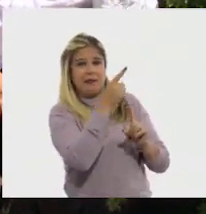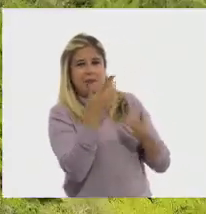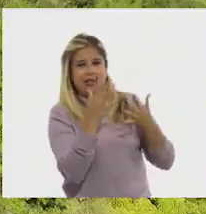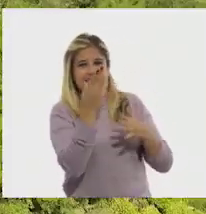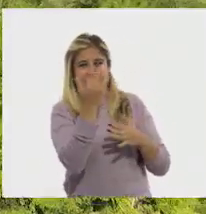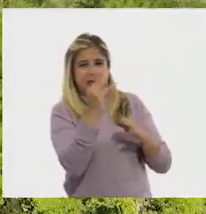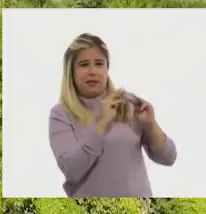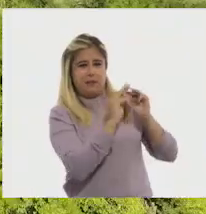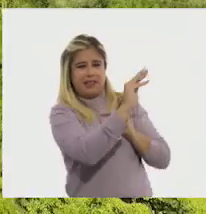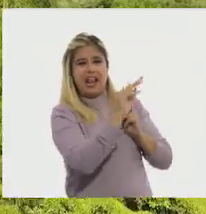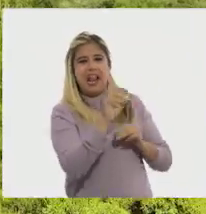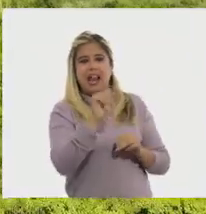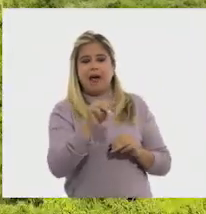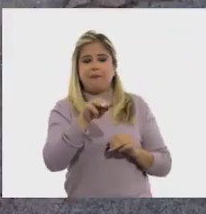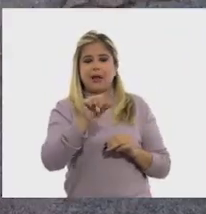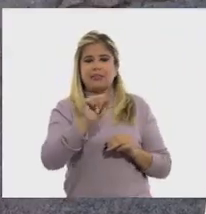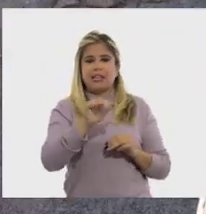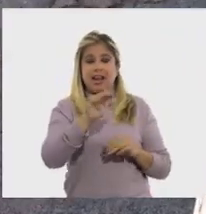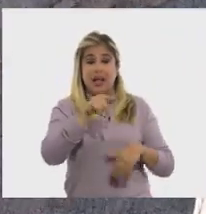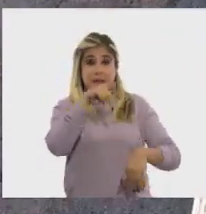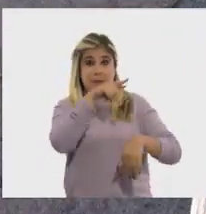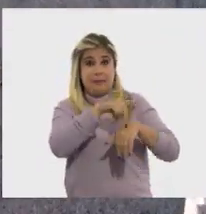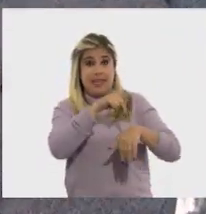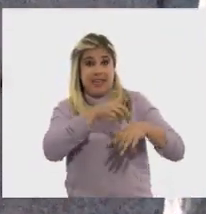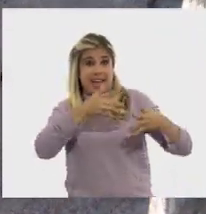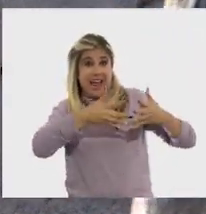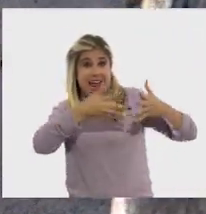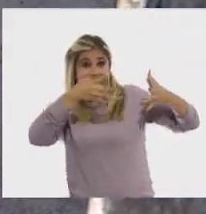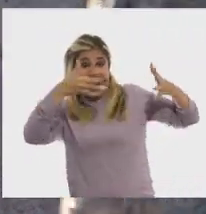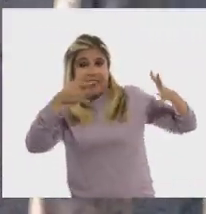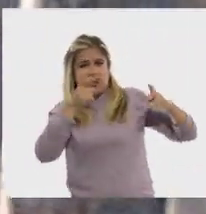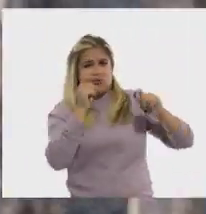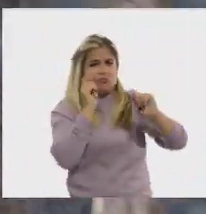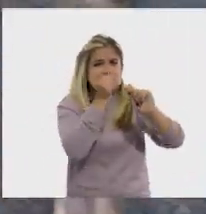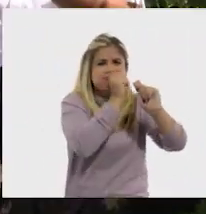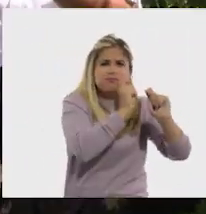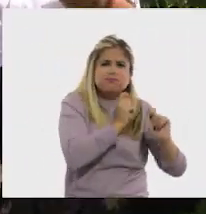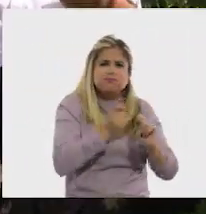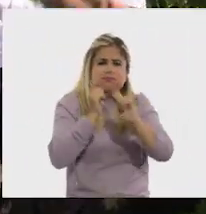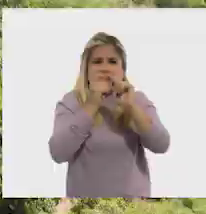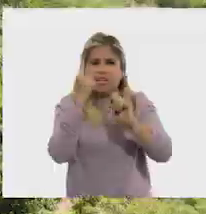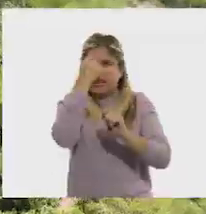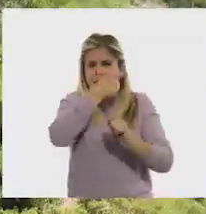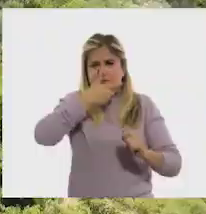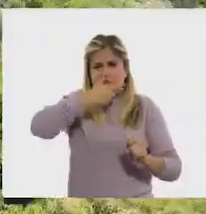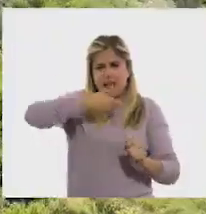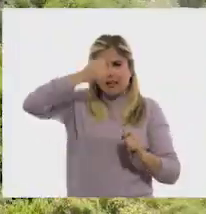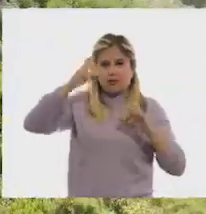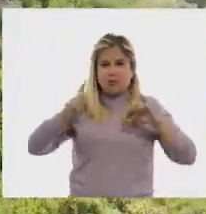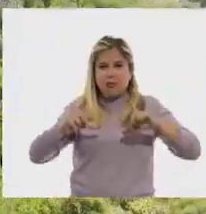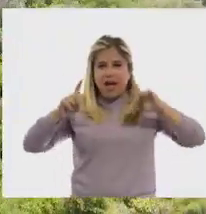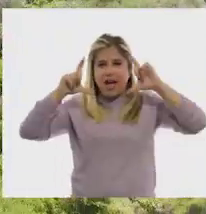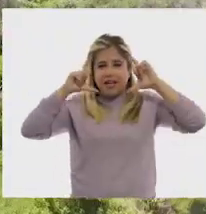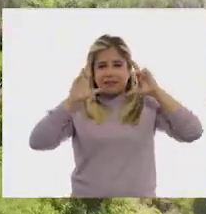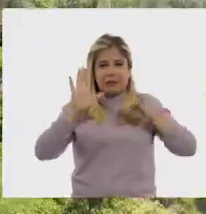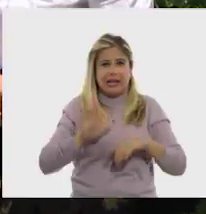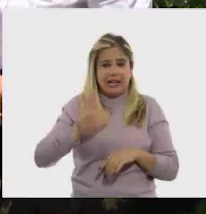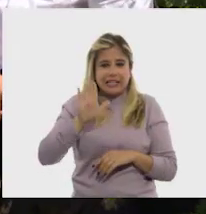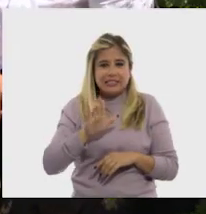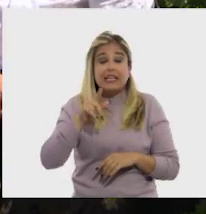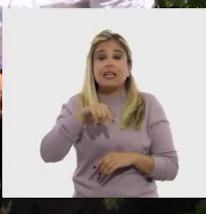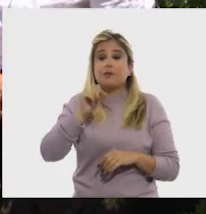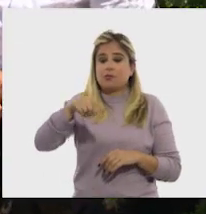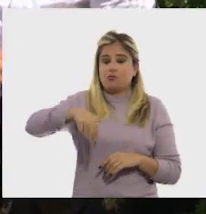metros está la máscara. Hay una piedra muy grande donde está grabado de una máscara. Y bueno, aquí tenemos también la cuestión de la